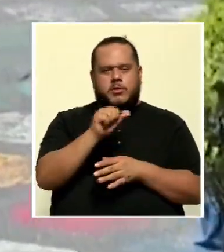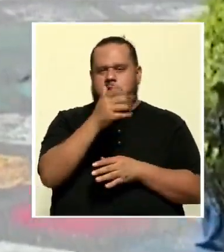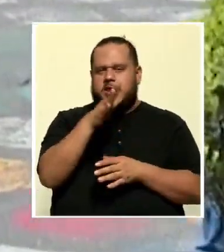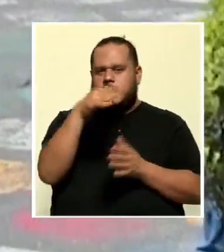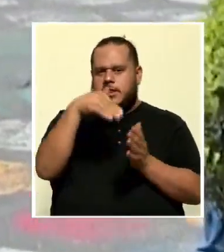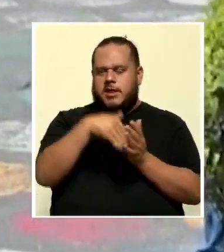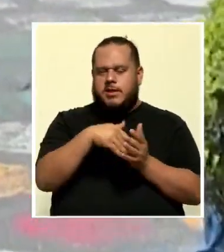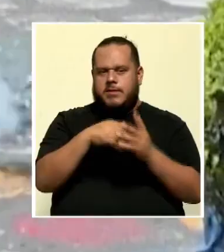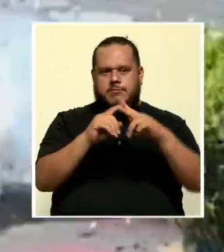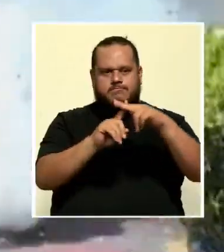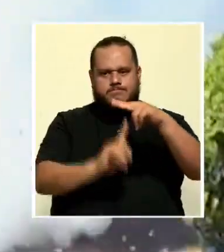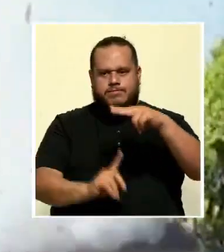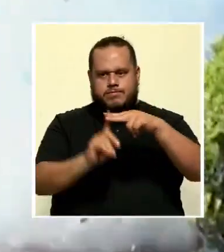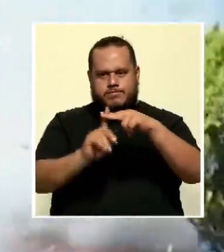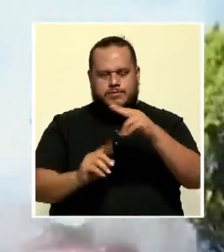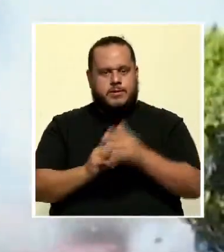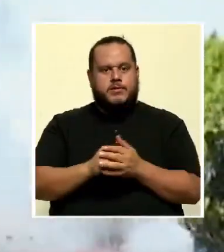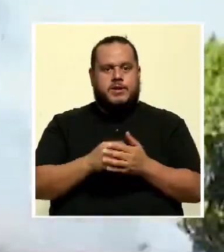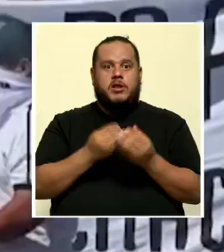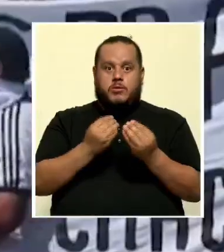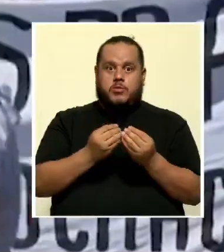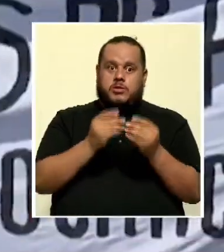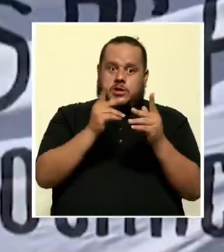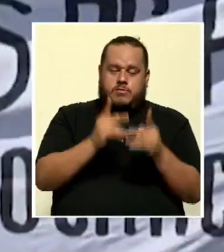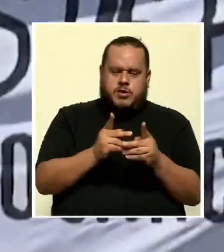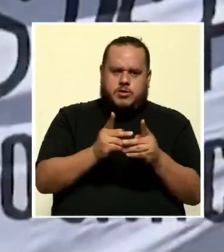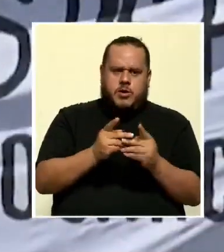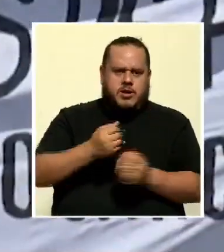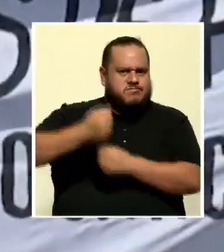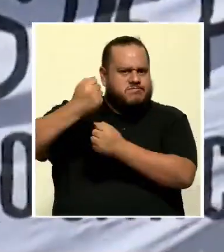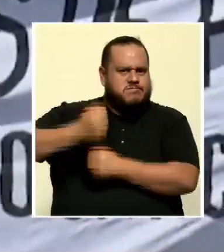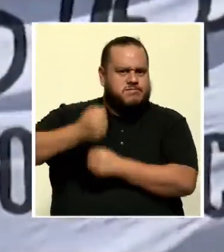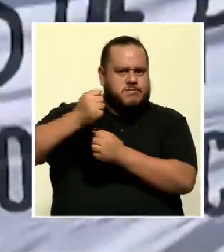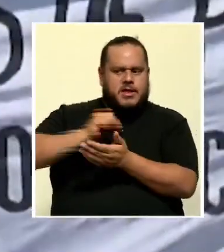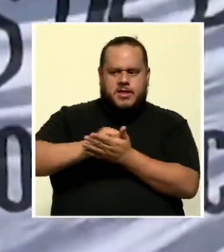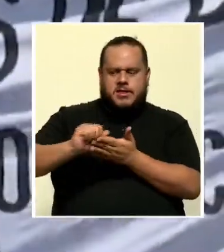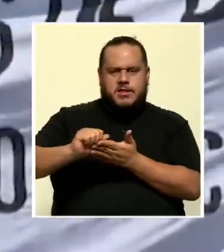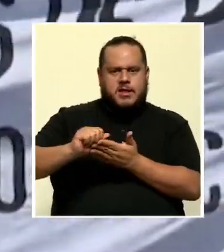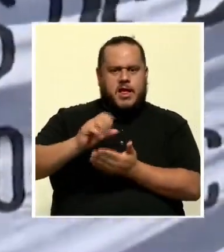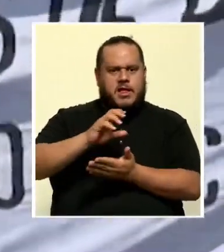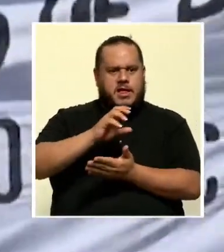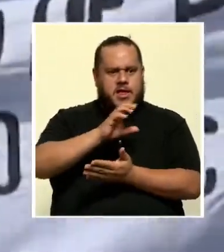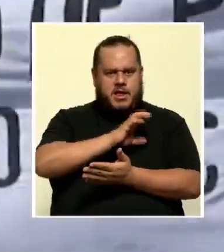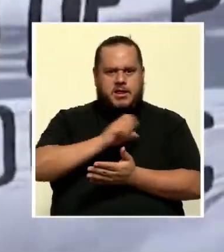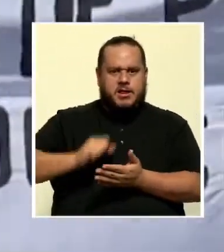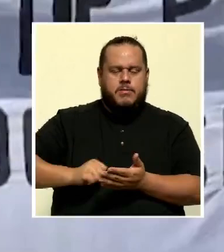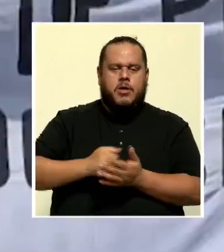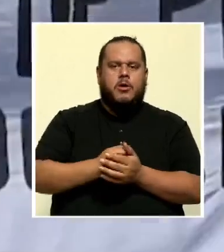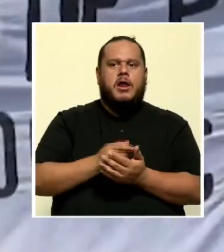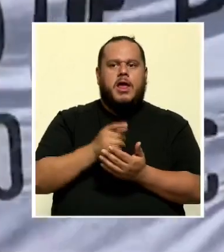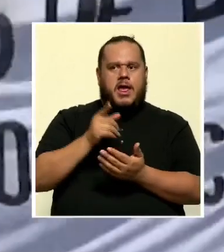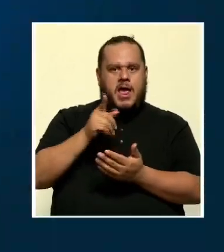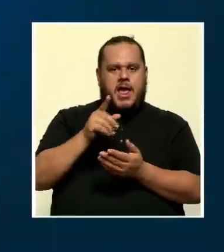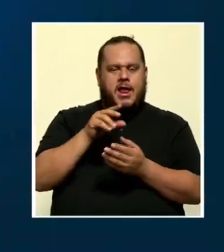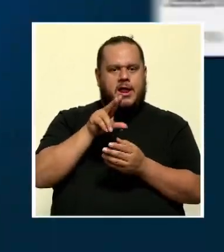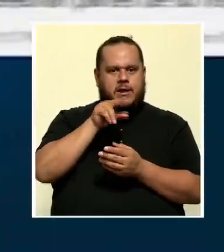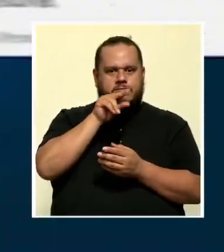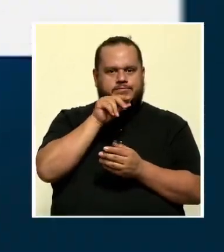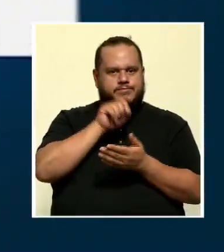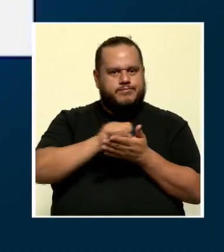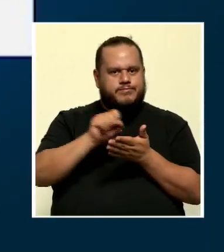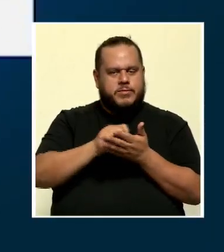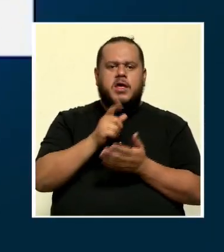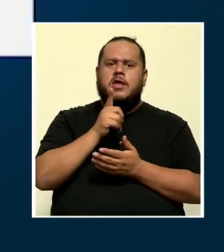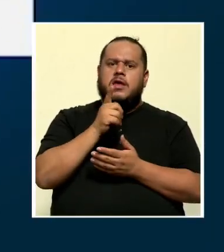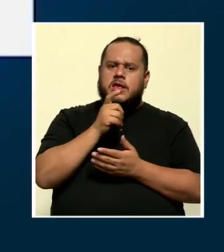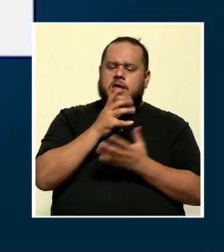desaparecidos. Mientras miles de personas se manifestaban en San Salvador, el mandatario publicaba este tuit. Los que quieran